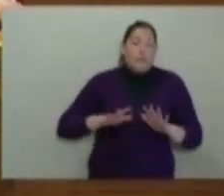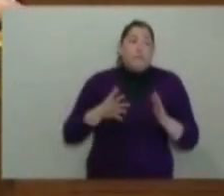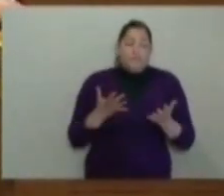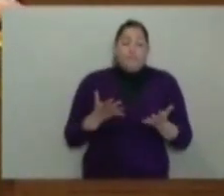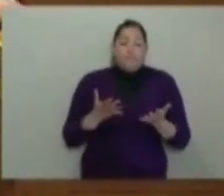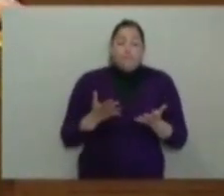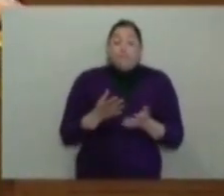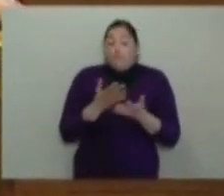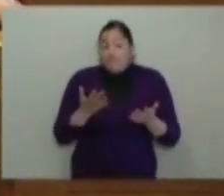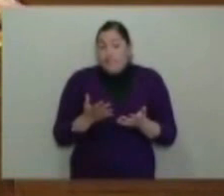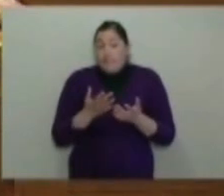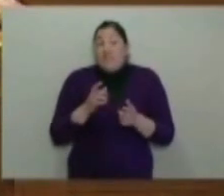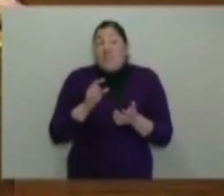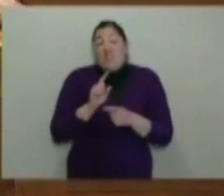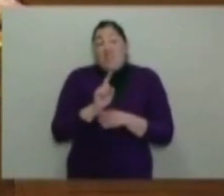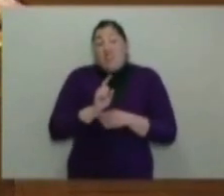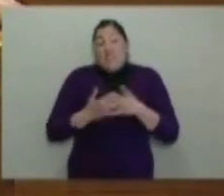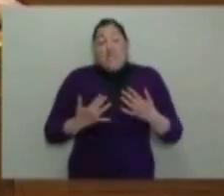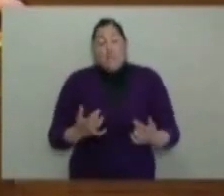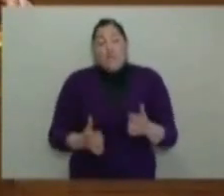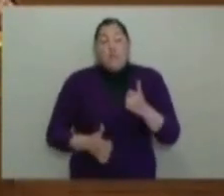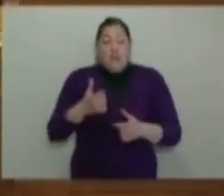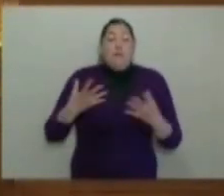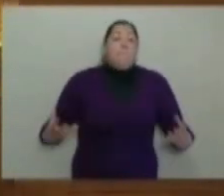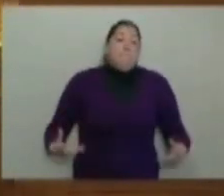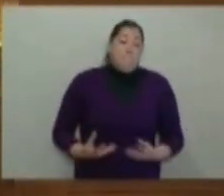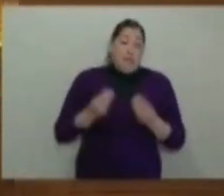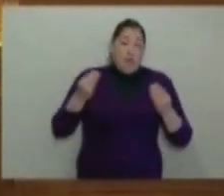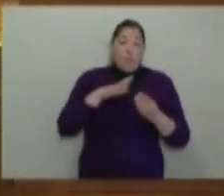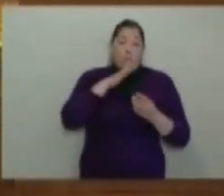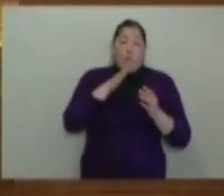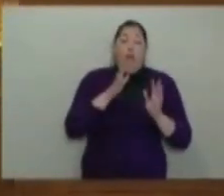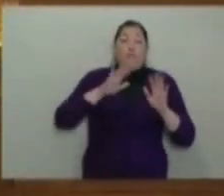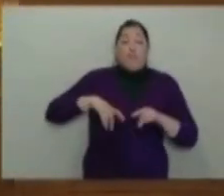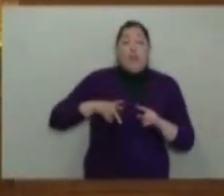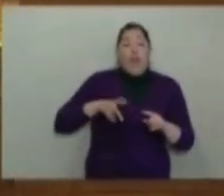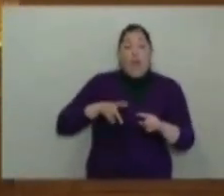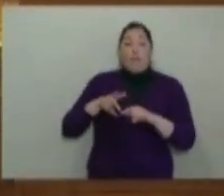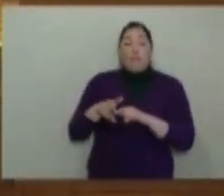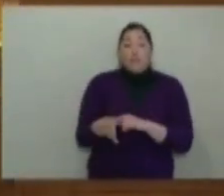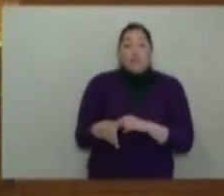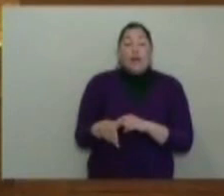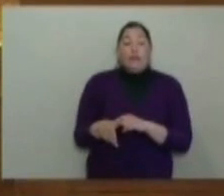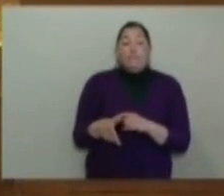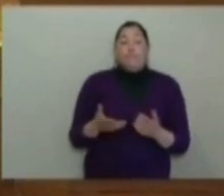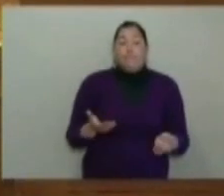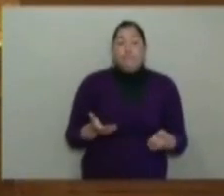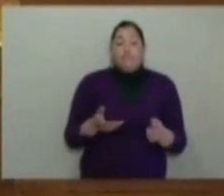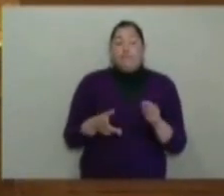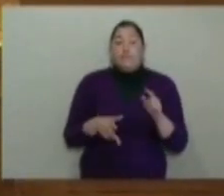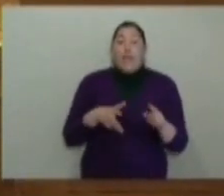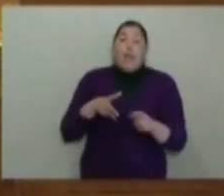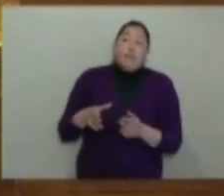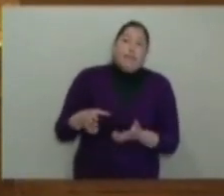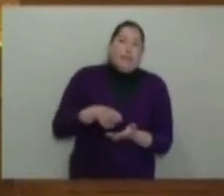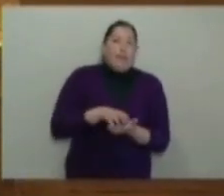con más rapidez o con antelación nos hubiésemos evitado en fin algunas algunas